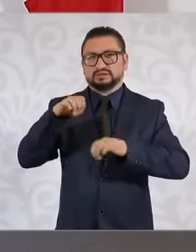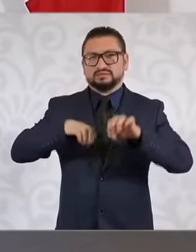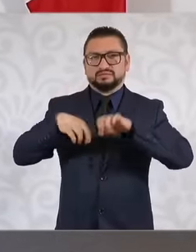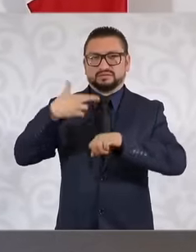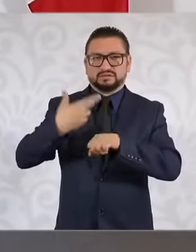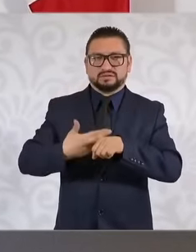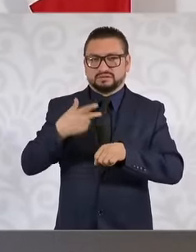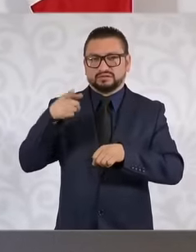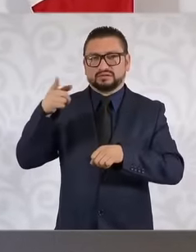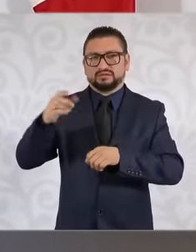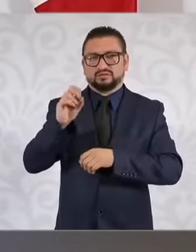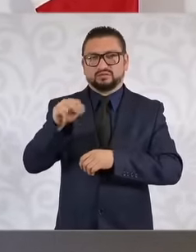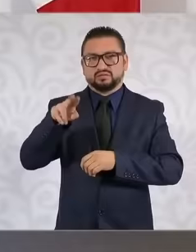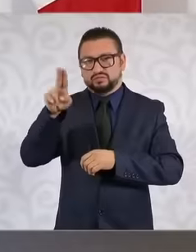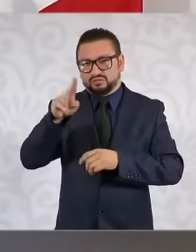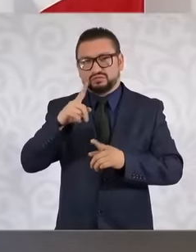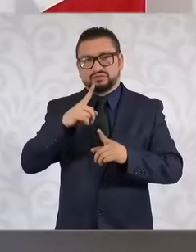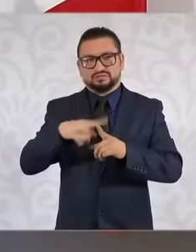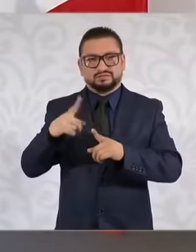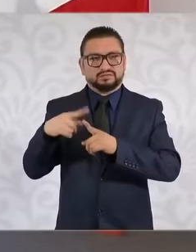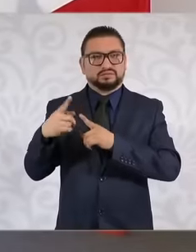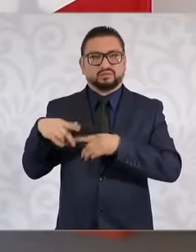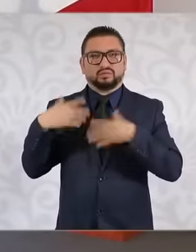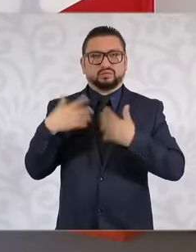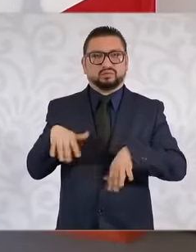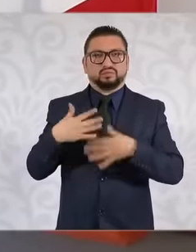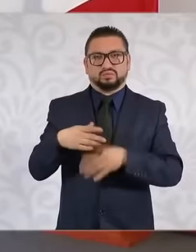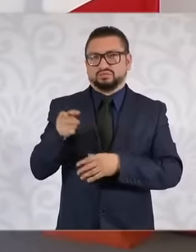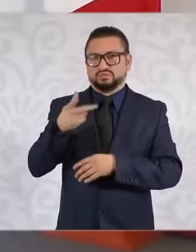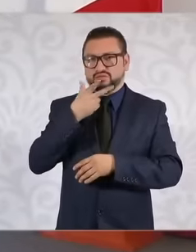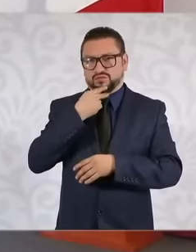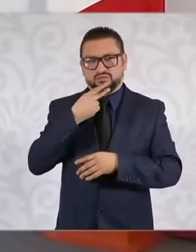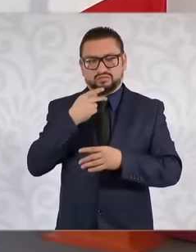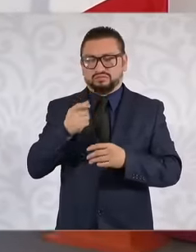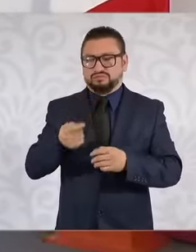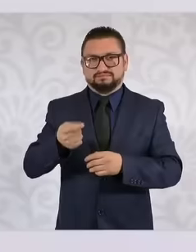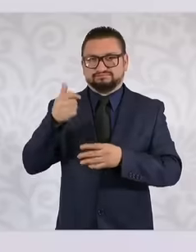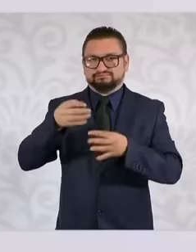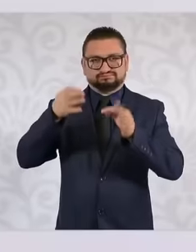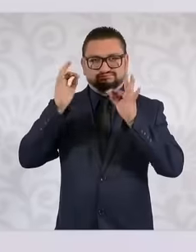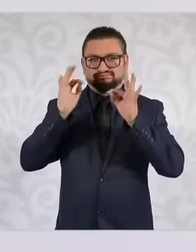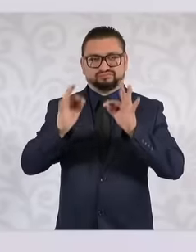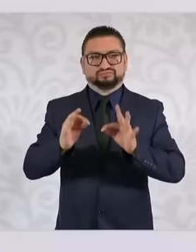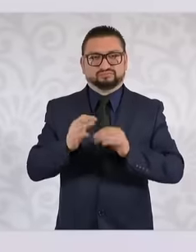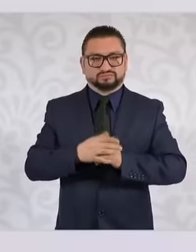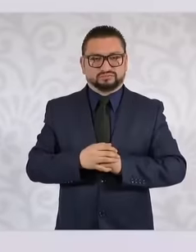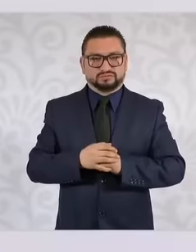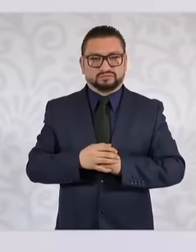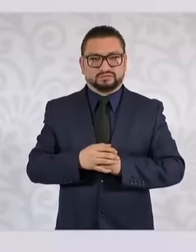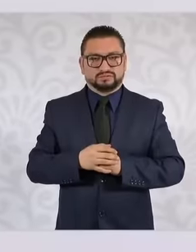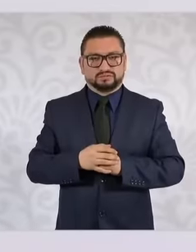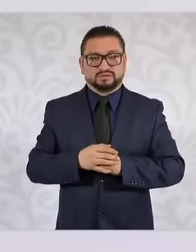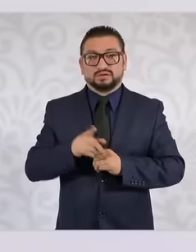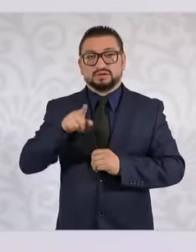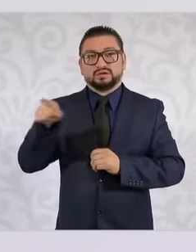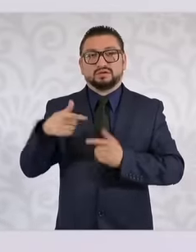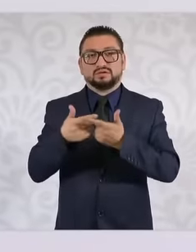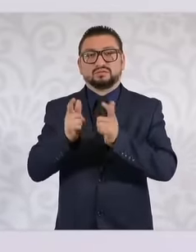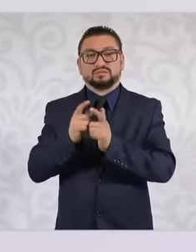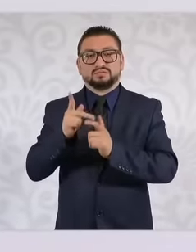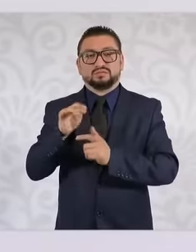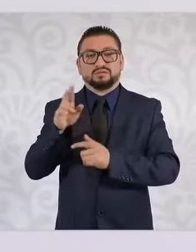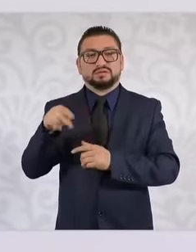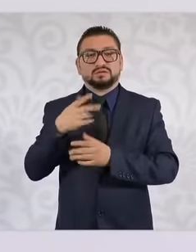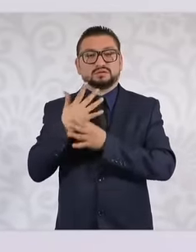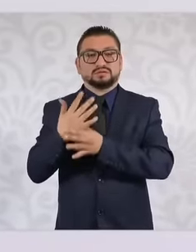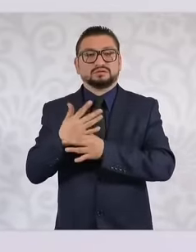en Naciones Unidas, es un hombre de primera. Y el argumento fue porque no quieren